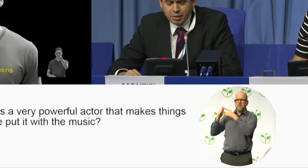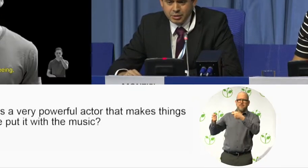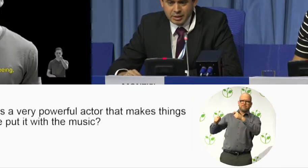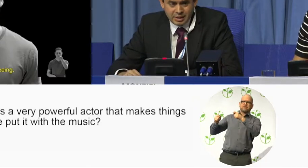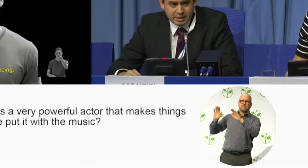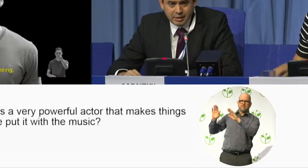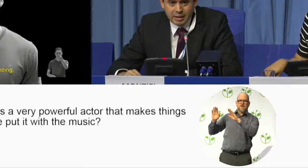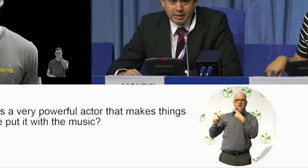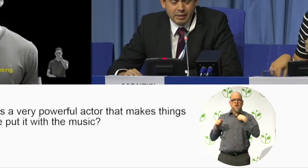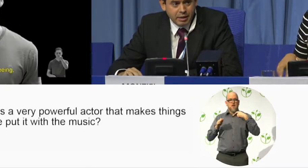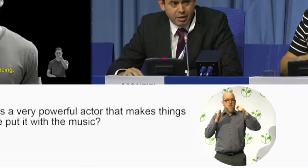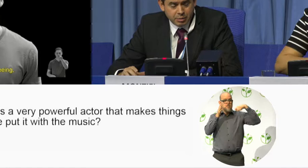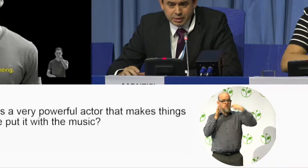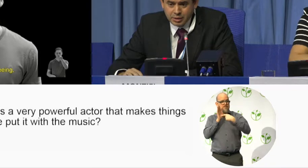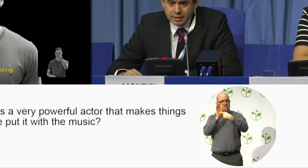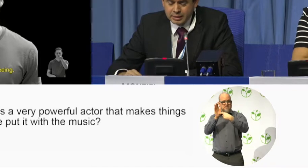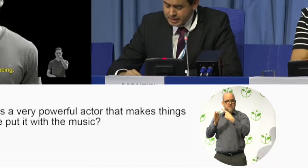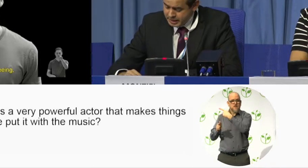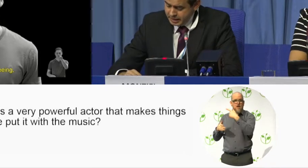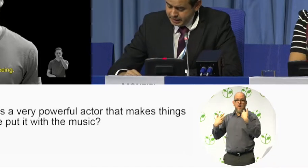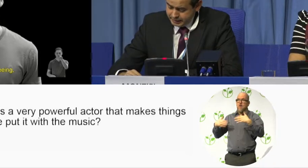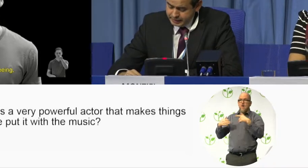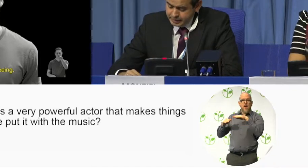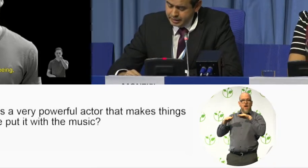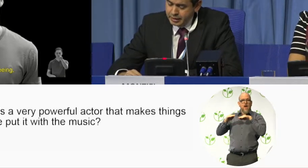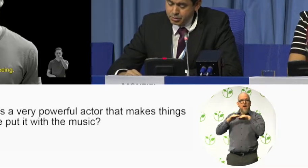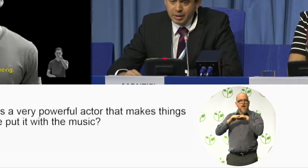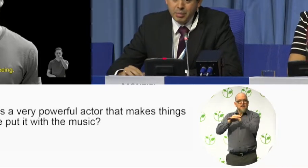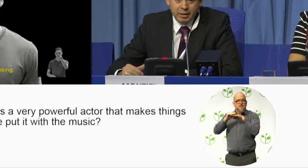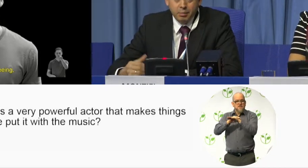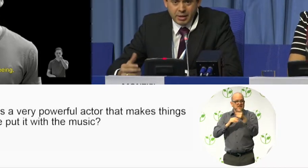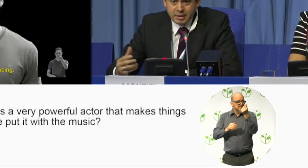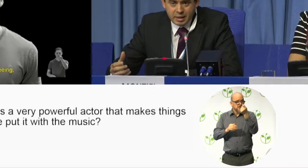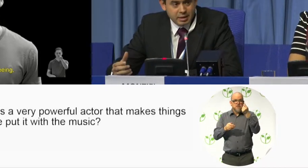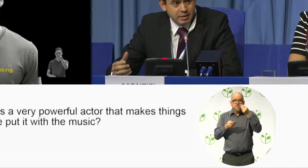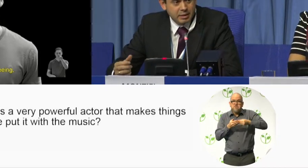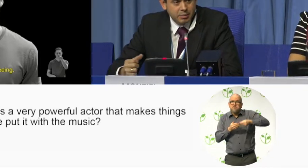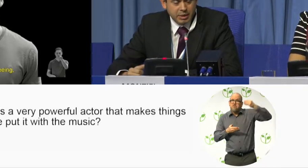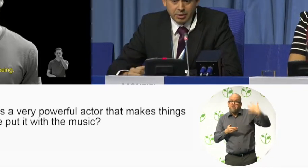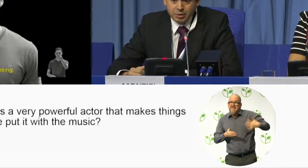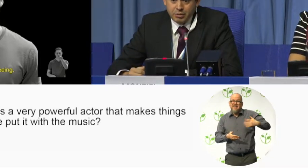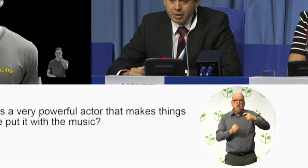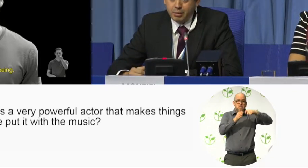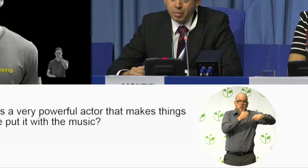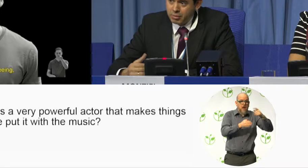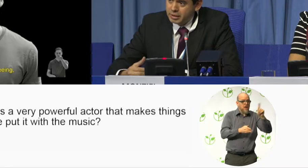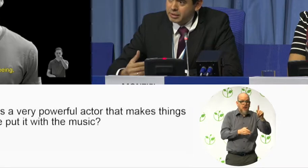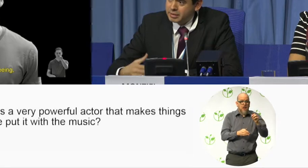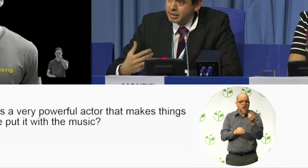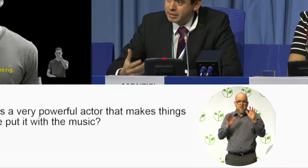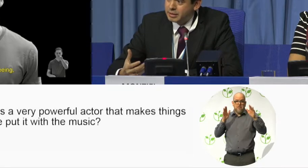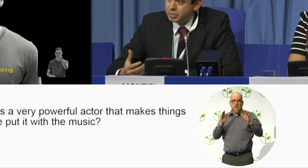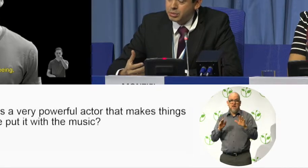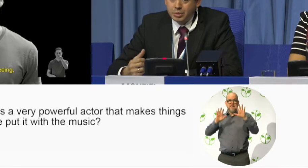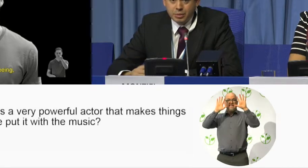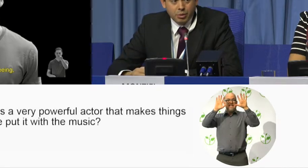Nos costó de $10,000. Y realmente hizo muchos cambios, porque el público